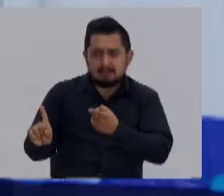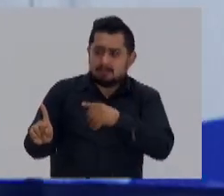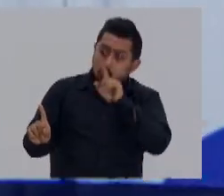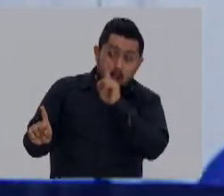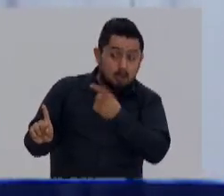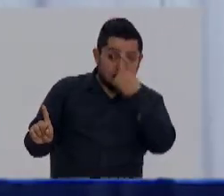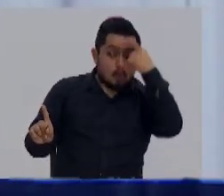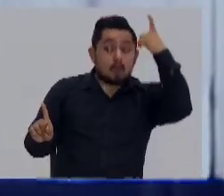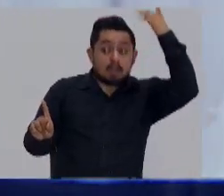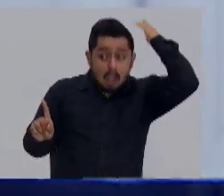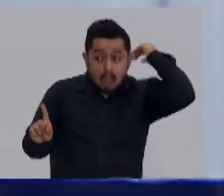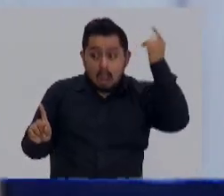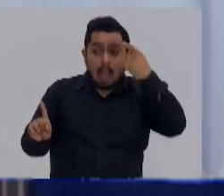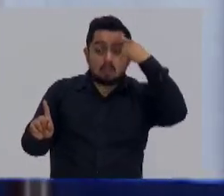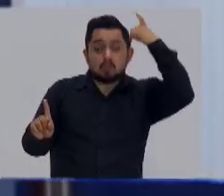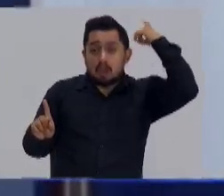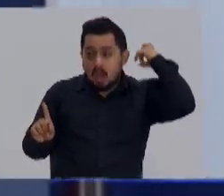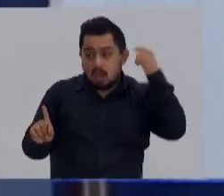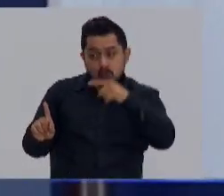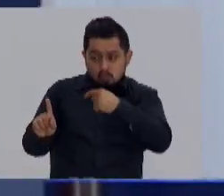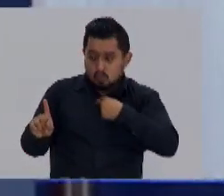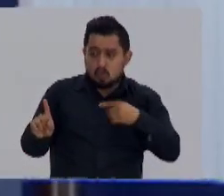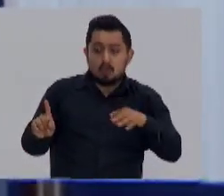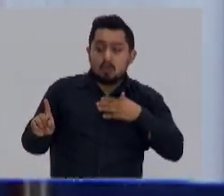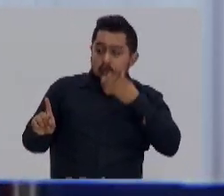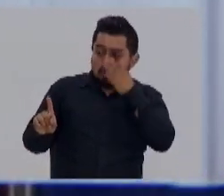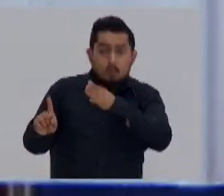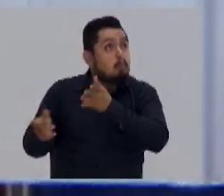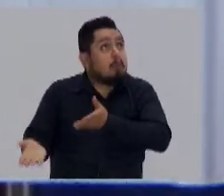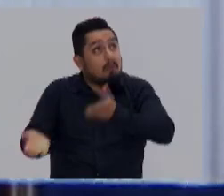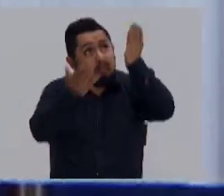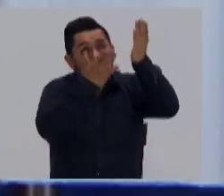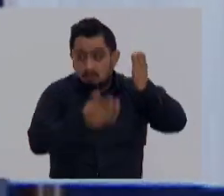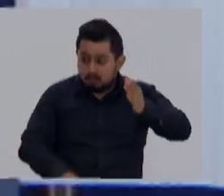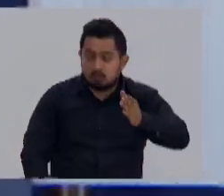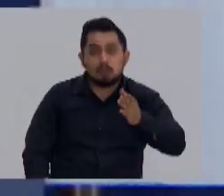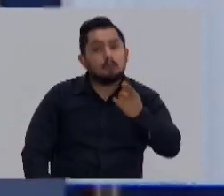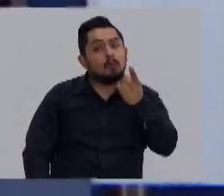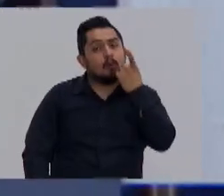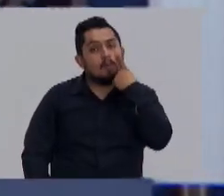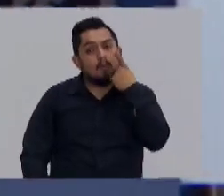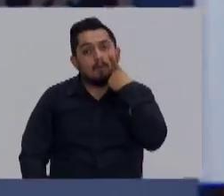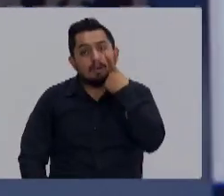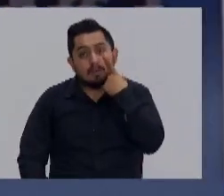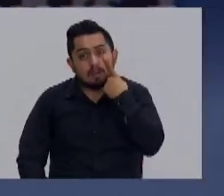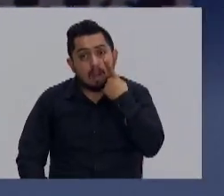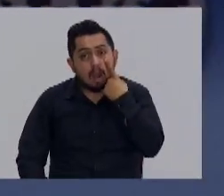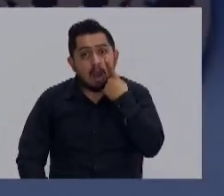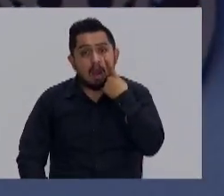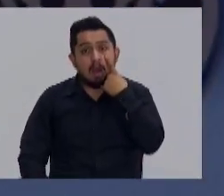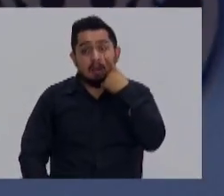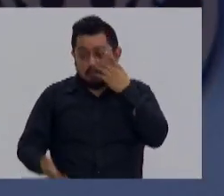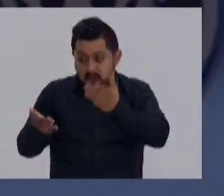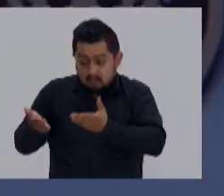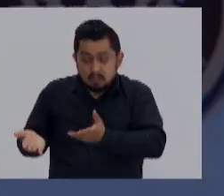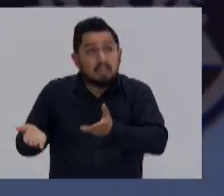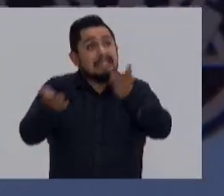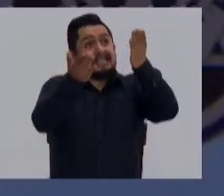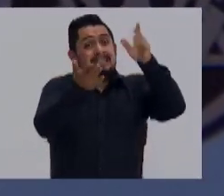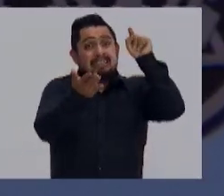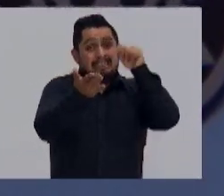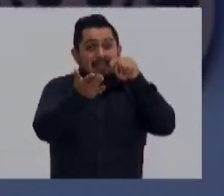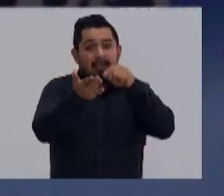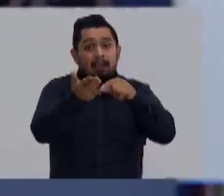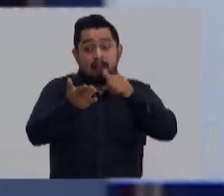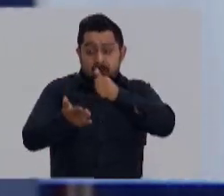decimos: acordate que yo te dediqué al Señor. Cuidado. La dedicación de los niños